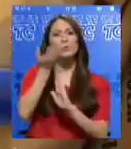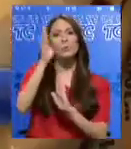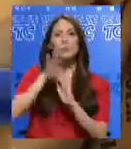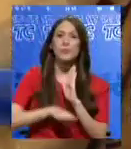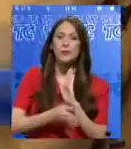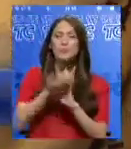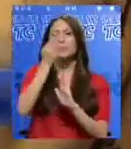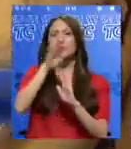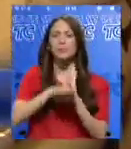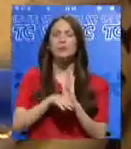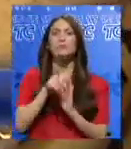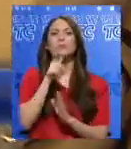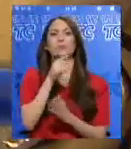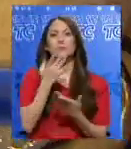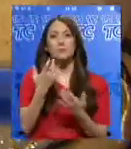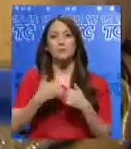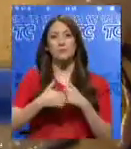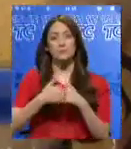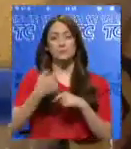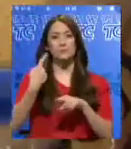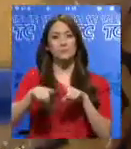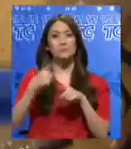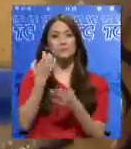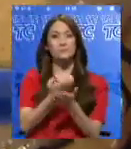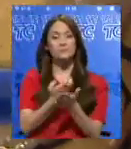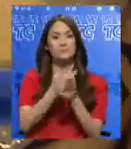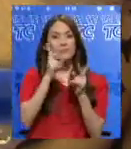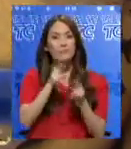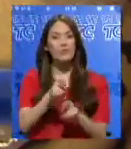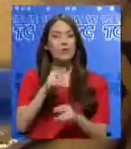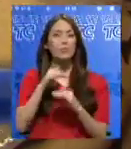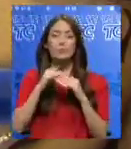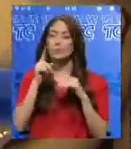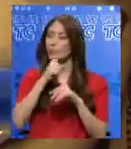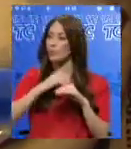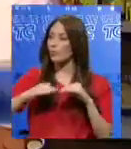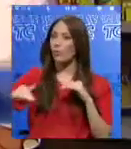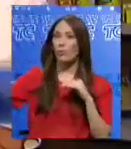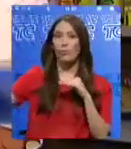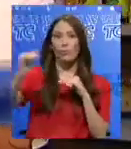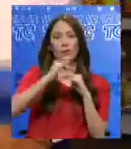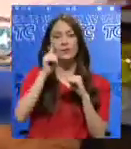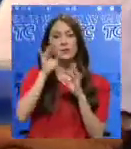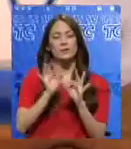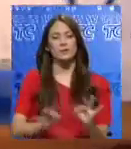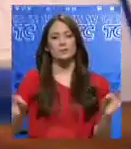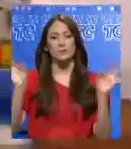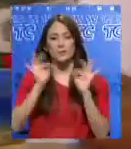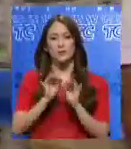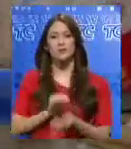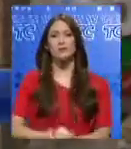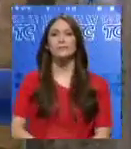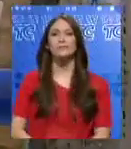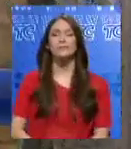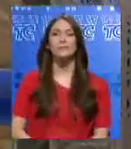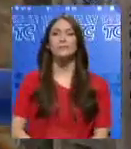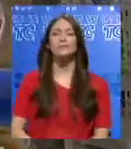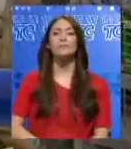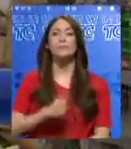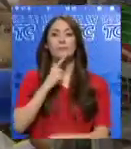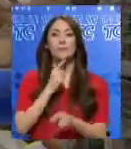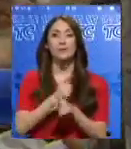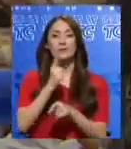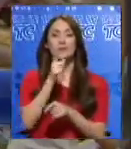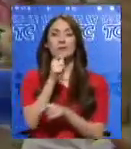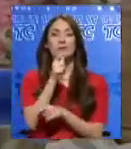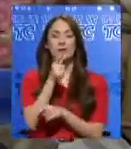suben, pero si los precios se regulan, habrá que vuelta a normalizarse con el precio antiguo. Magnífico, ahí está entonces la posición también